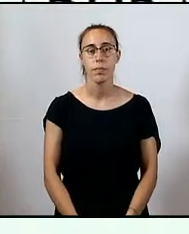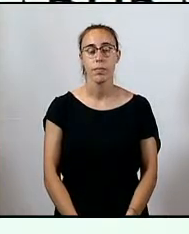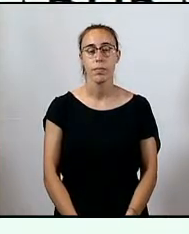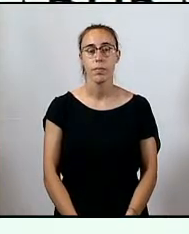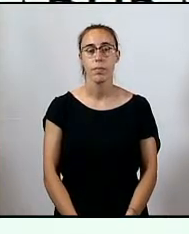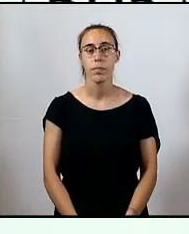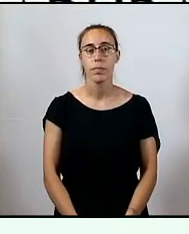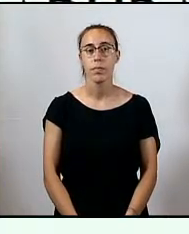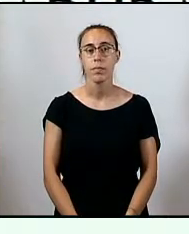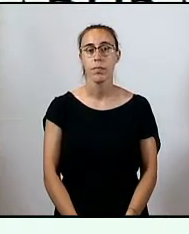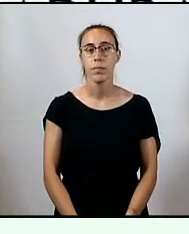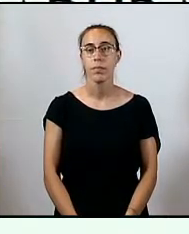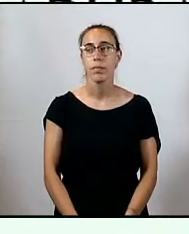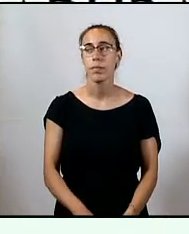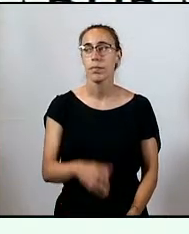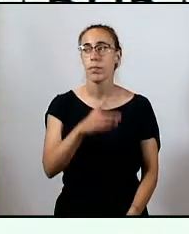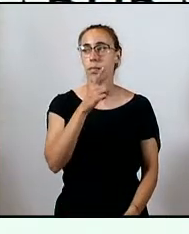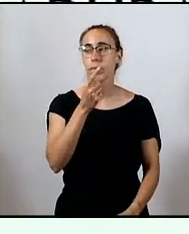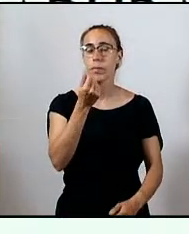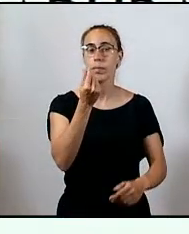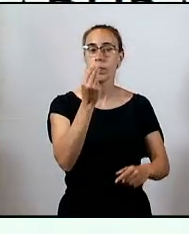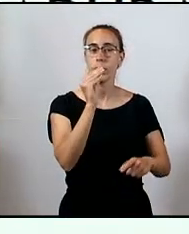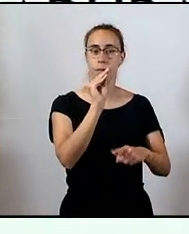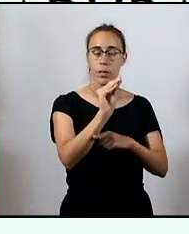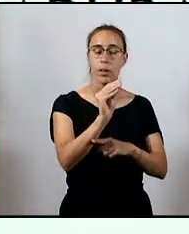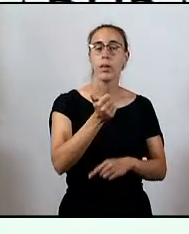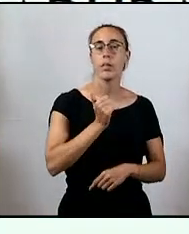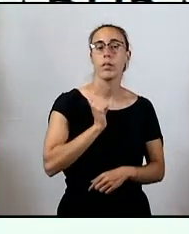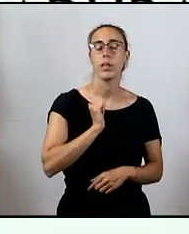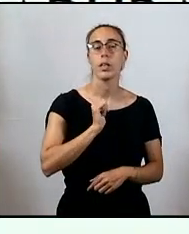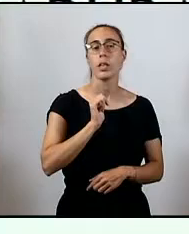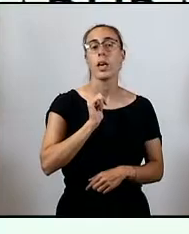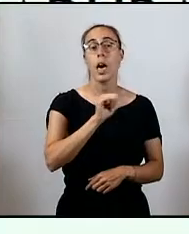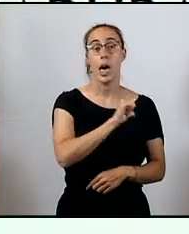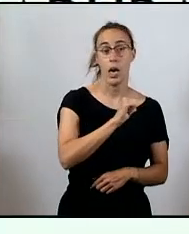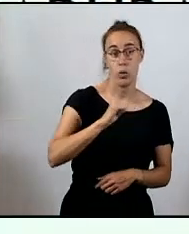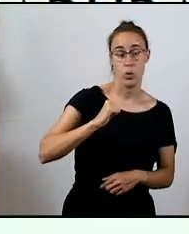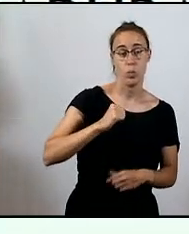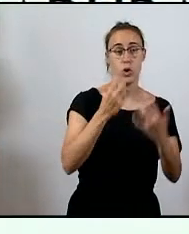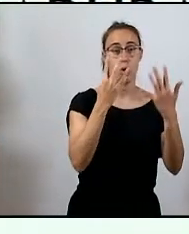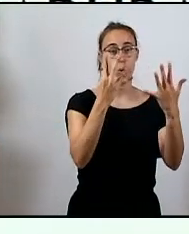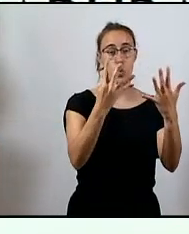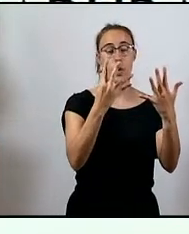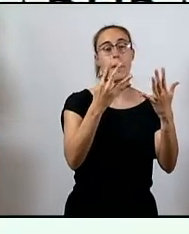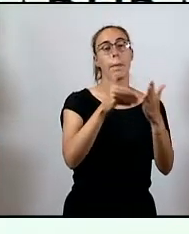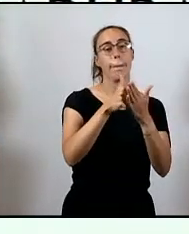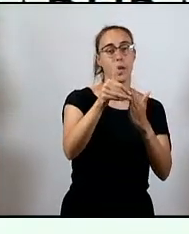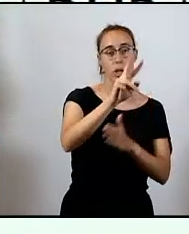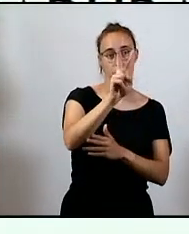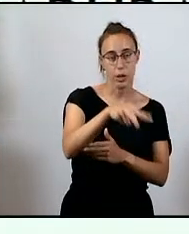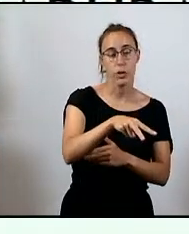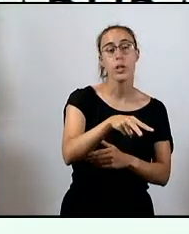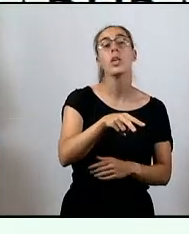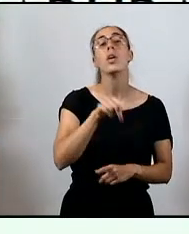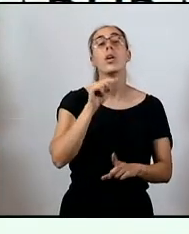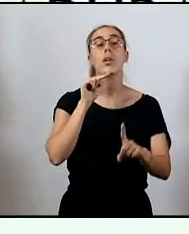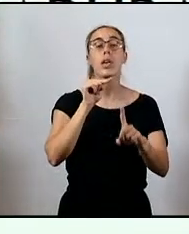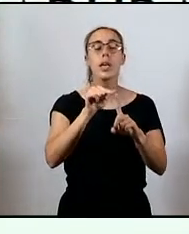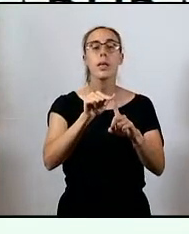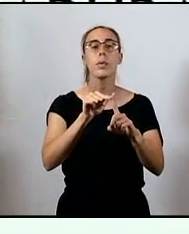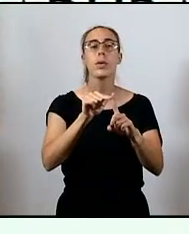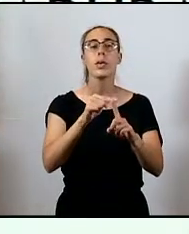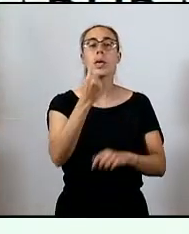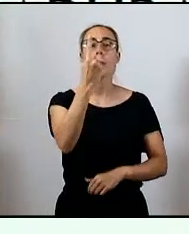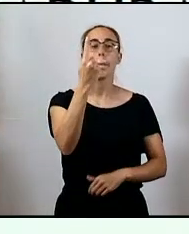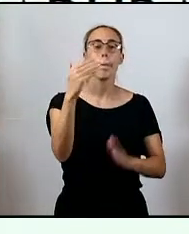Que se financiarán, se podrá beneficiar a autónomos con 9,5 millones de euros y el objetivo es ayudar a